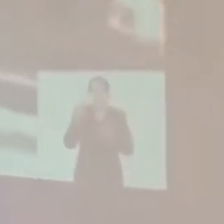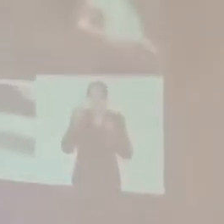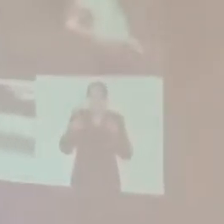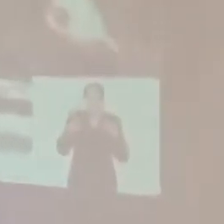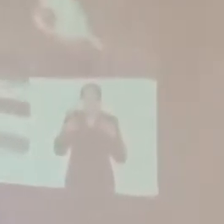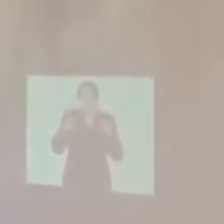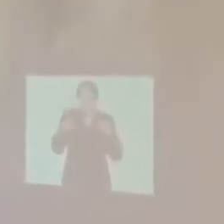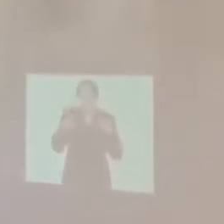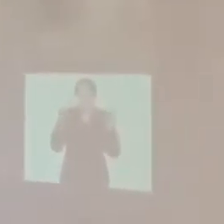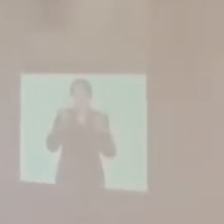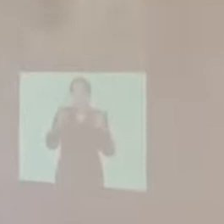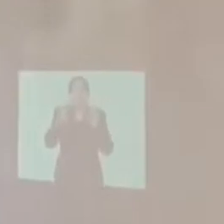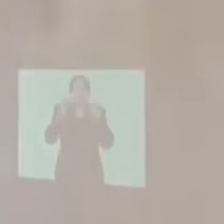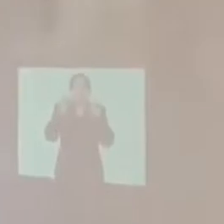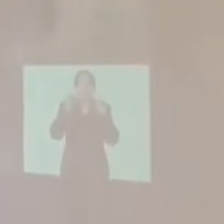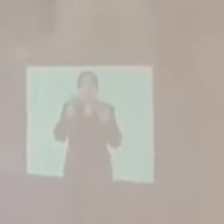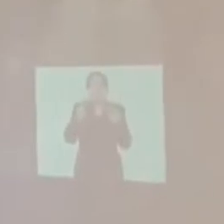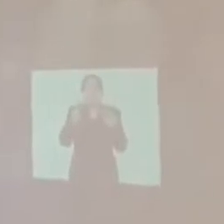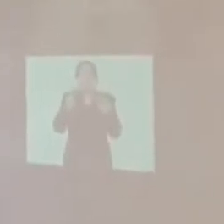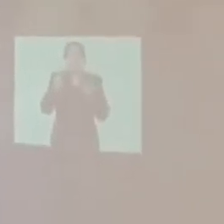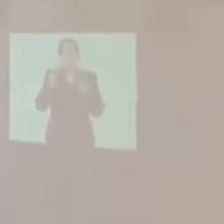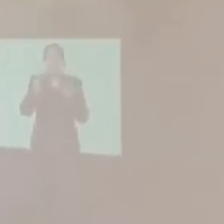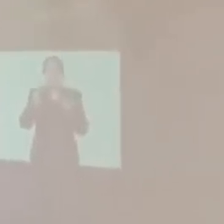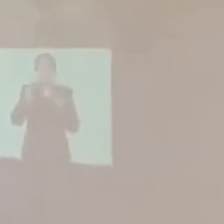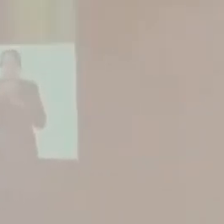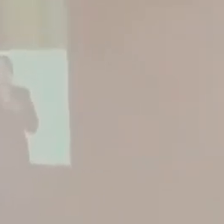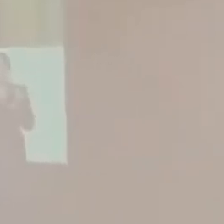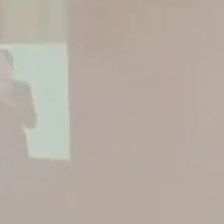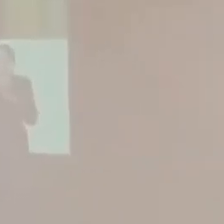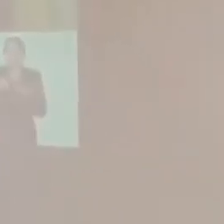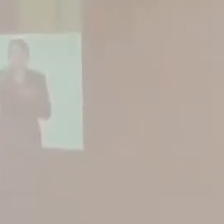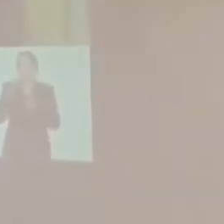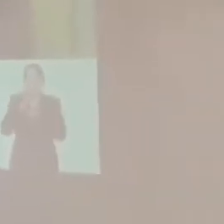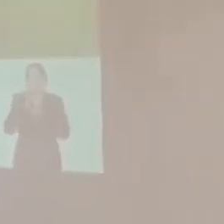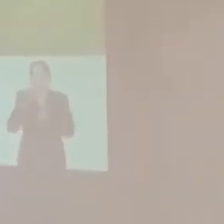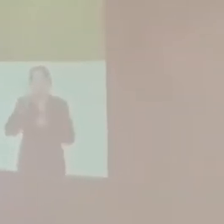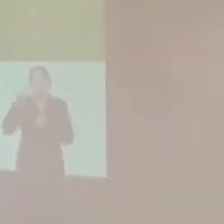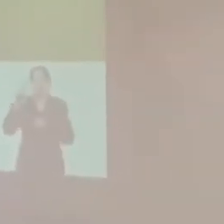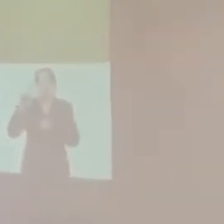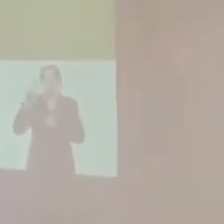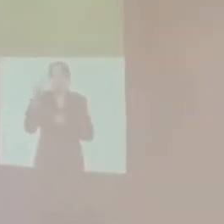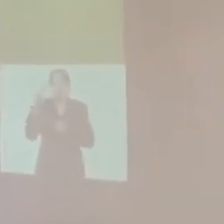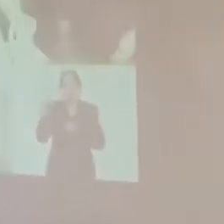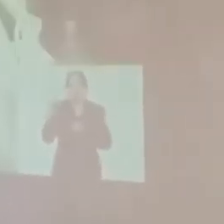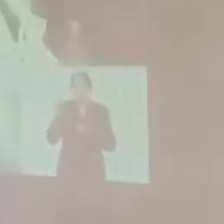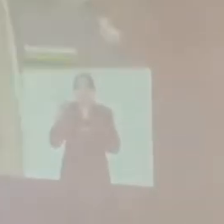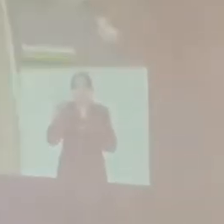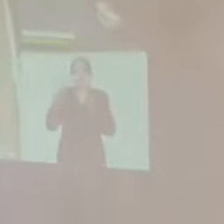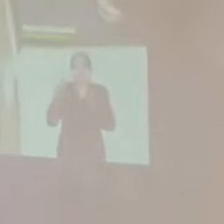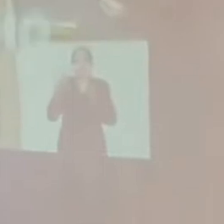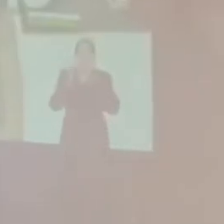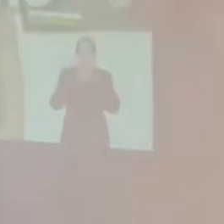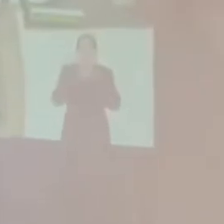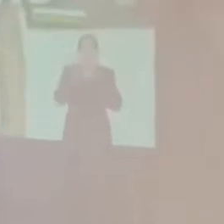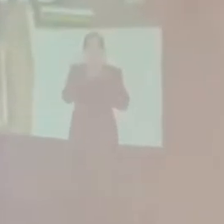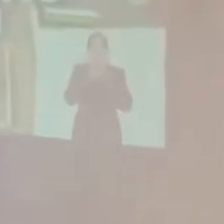hospital y a la fecha hemos aplicado 23.2 millones de dosis de vacunas.